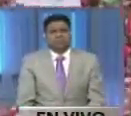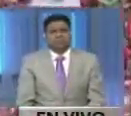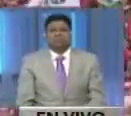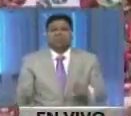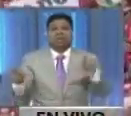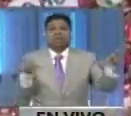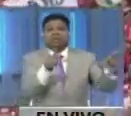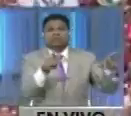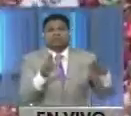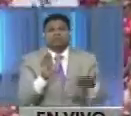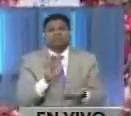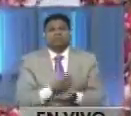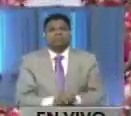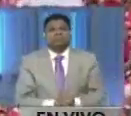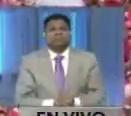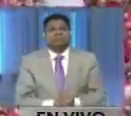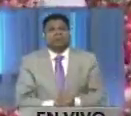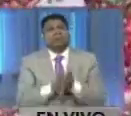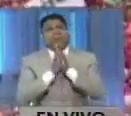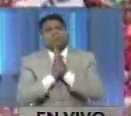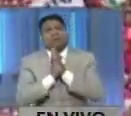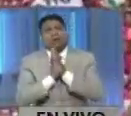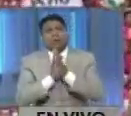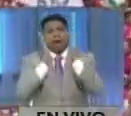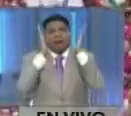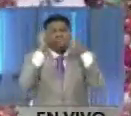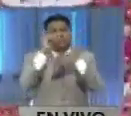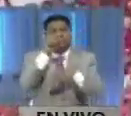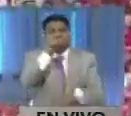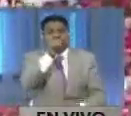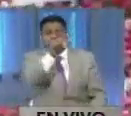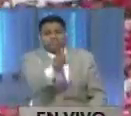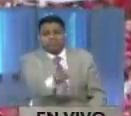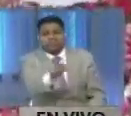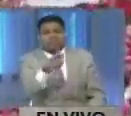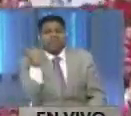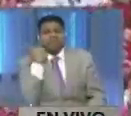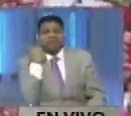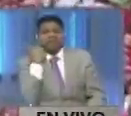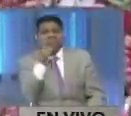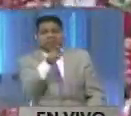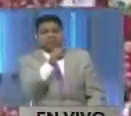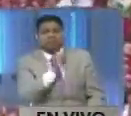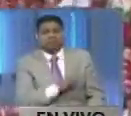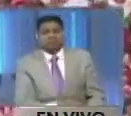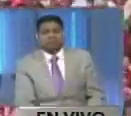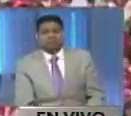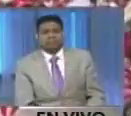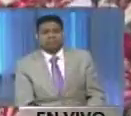Listo. Atiéndala ahí, por favor. Cuidado se cae. Cuidado la dejan caer. Ajá.